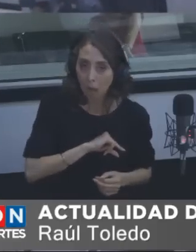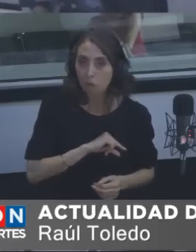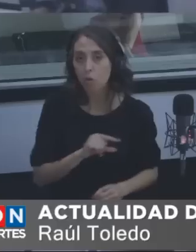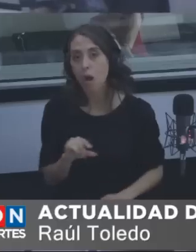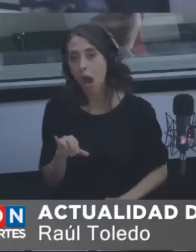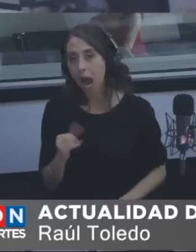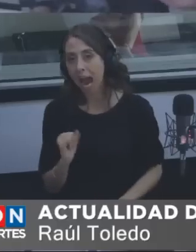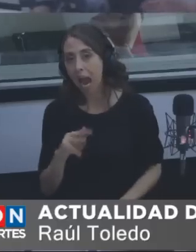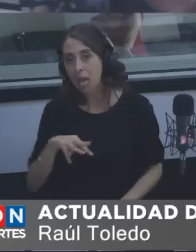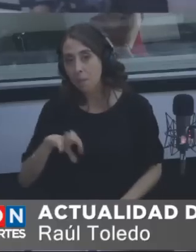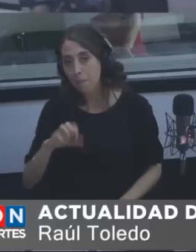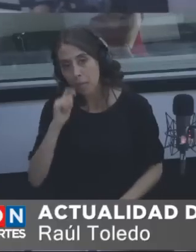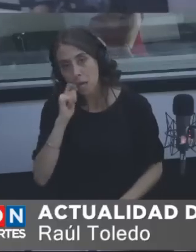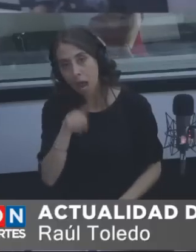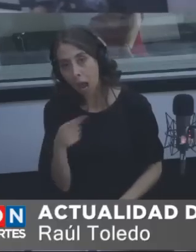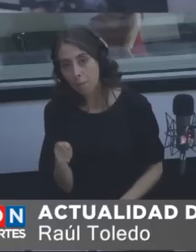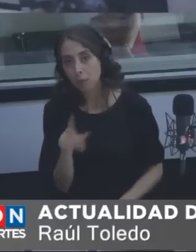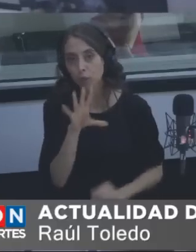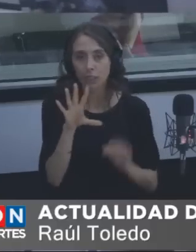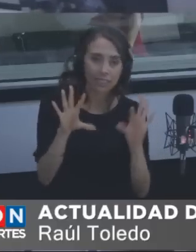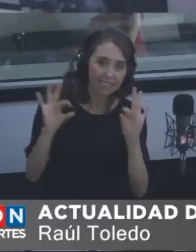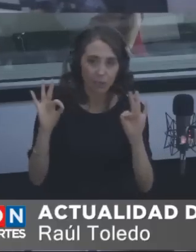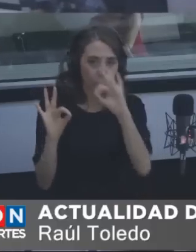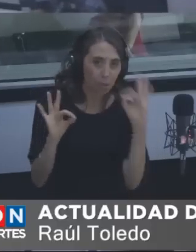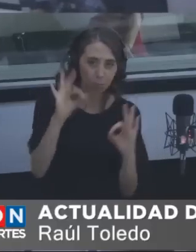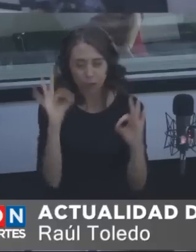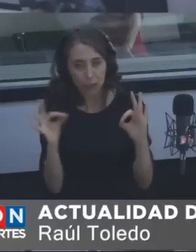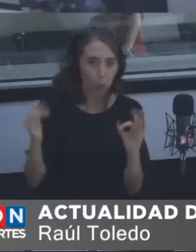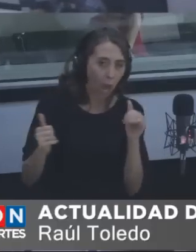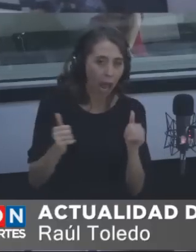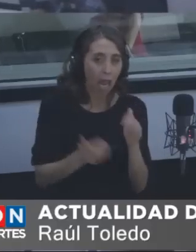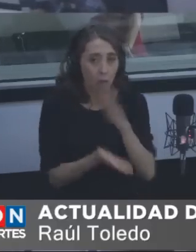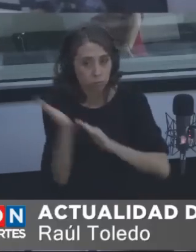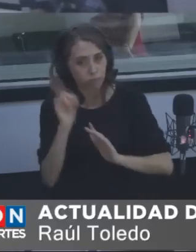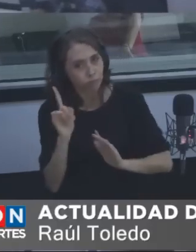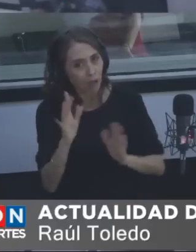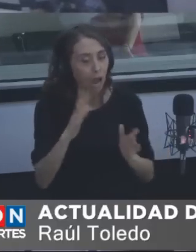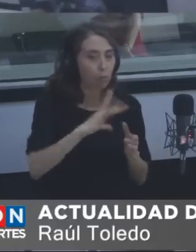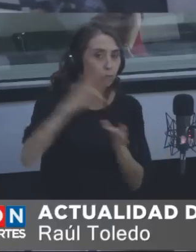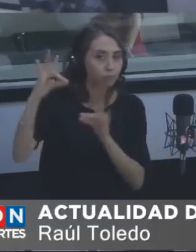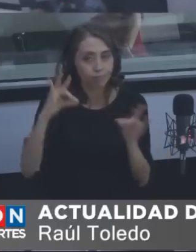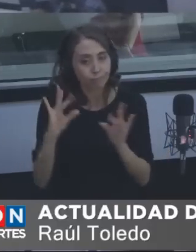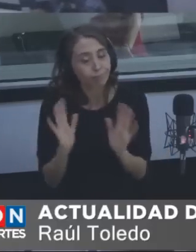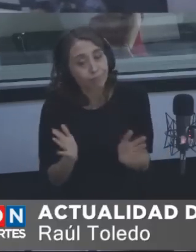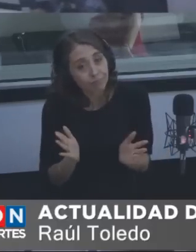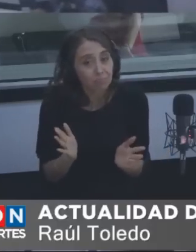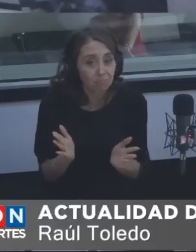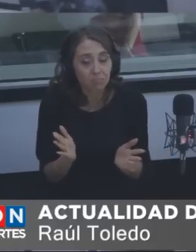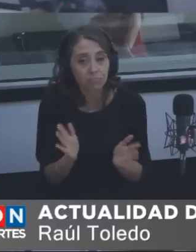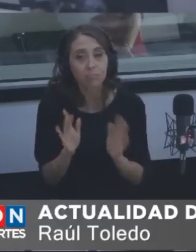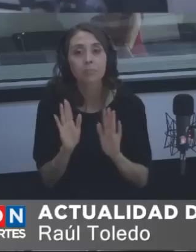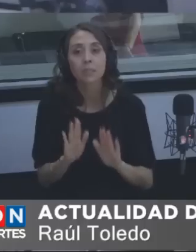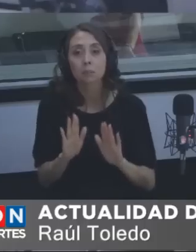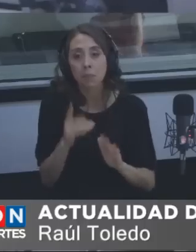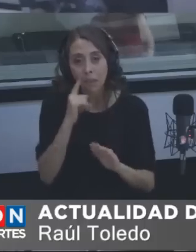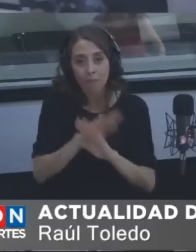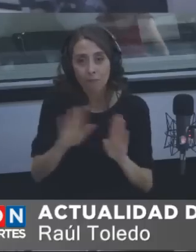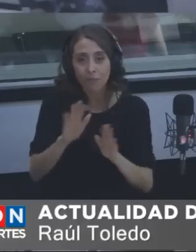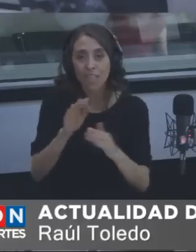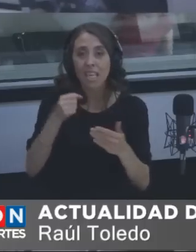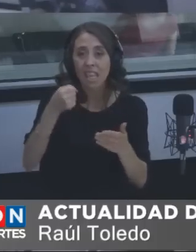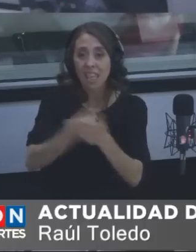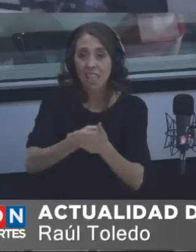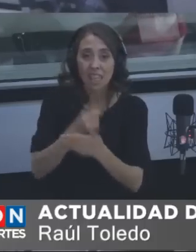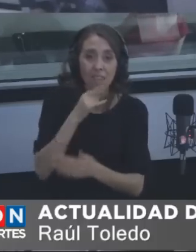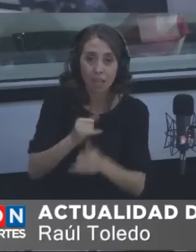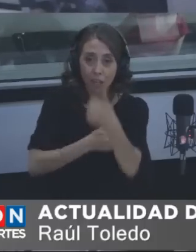Sebastián Jaime, que está ahí 50-50, no hay que darlo por ido también al goleador sin apellido, porque hay que esperar el fin del torneo y ahí recién